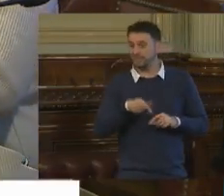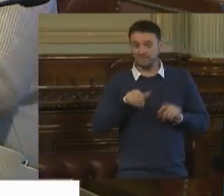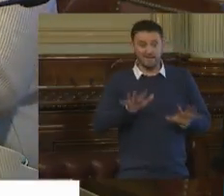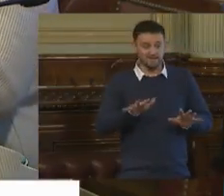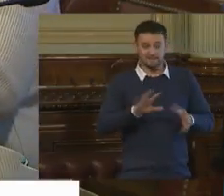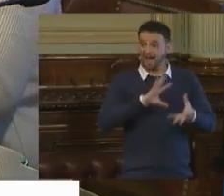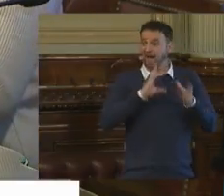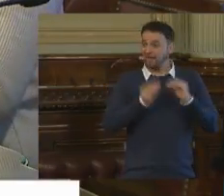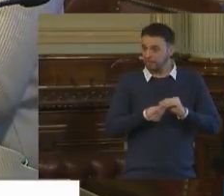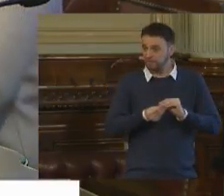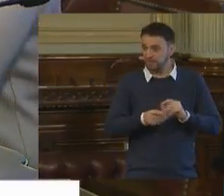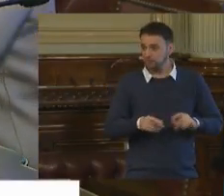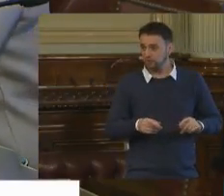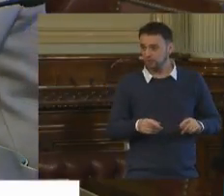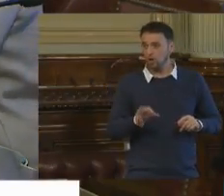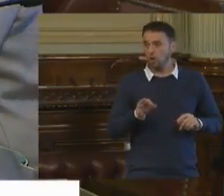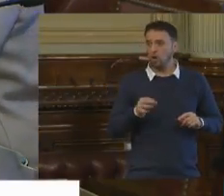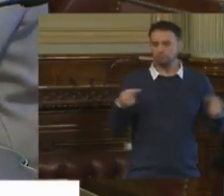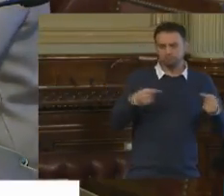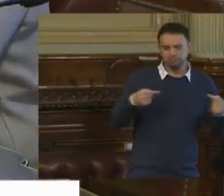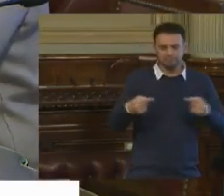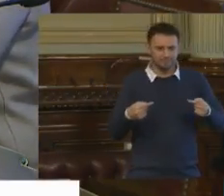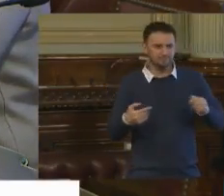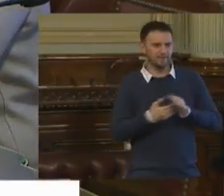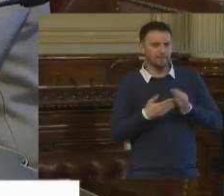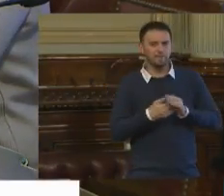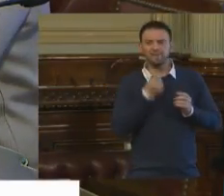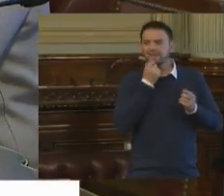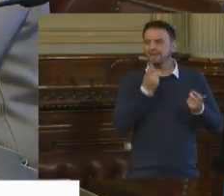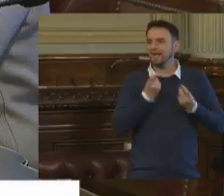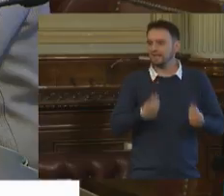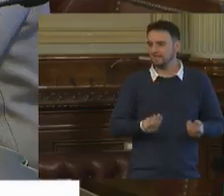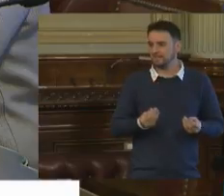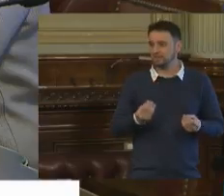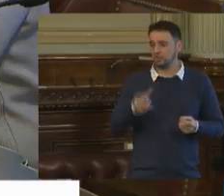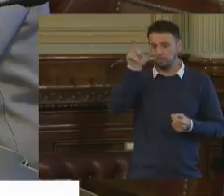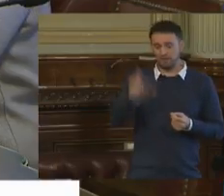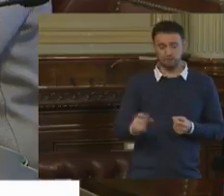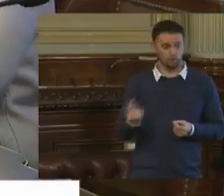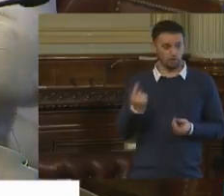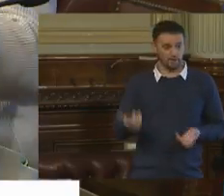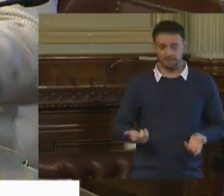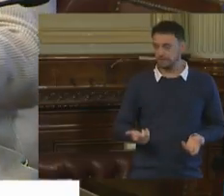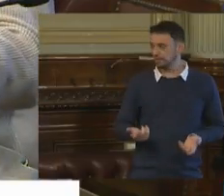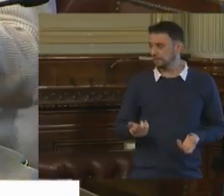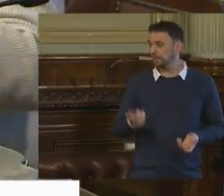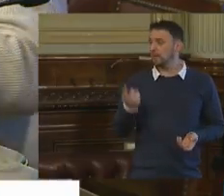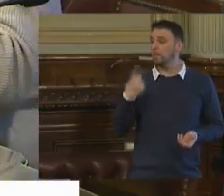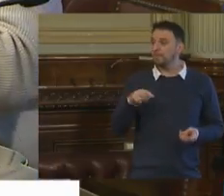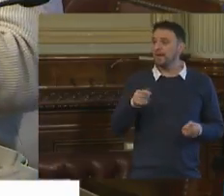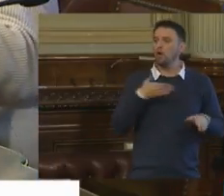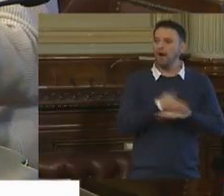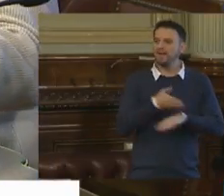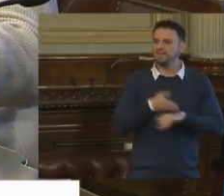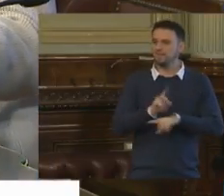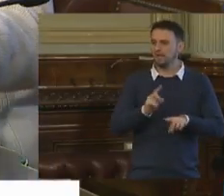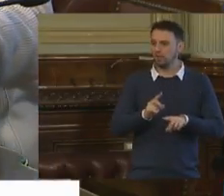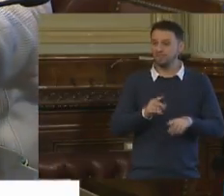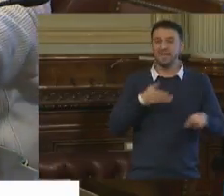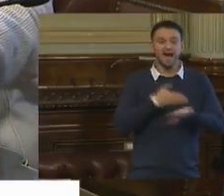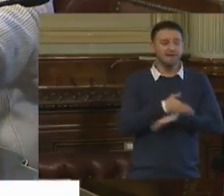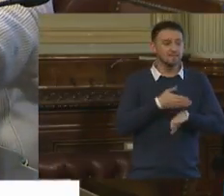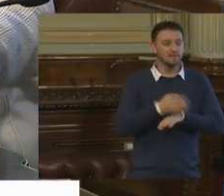esos adaptaciones o ajustes razonables cuando los llevamos al plano individual de una persona pero no es accesibilidad la